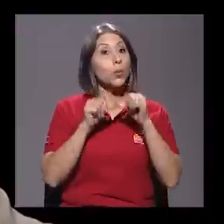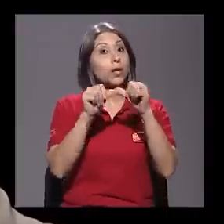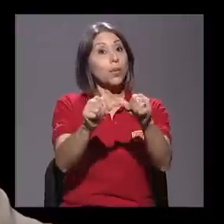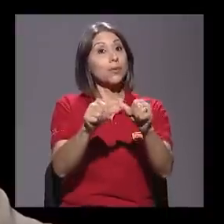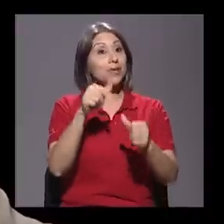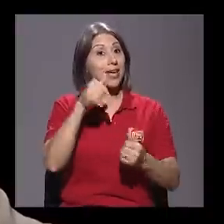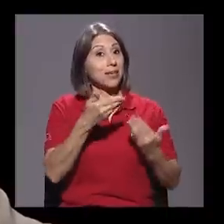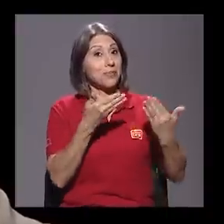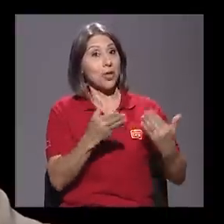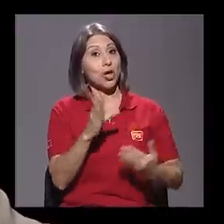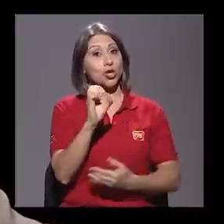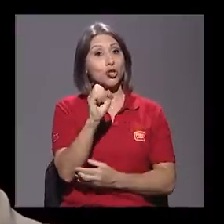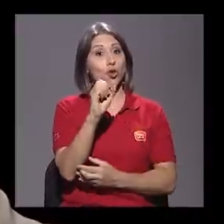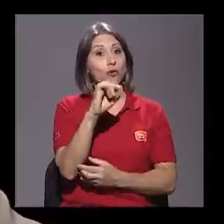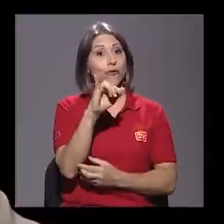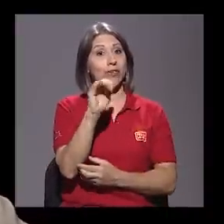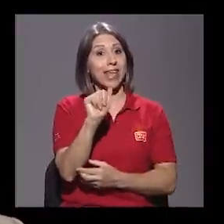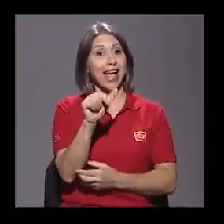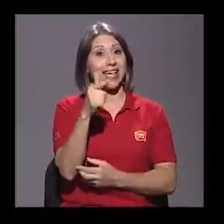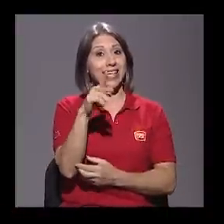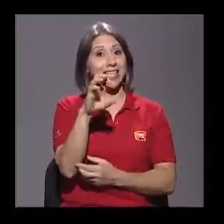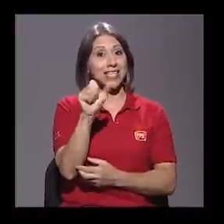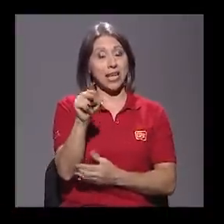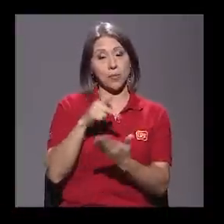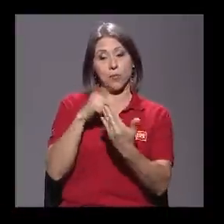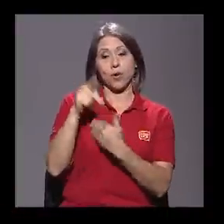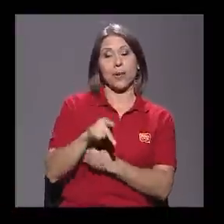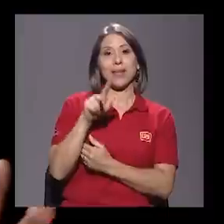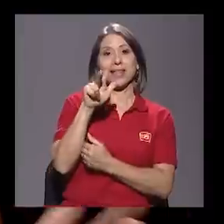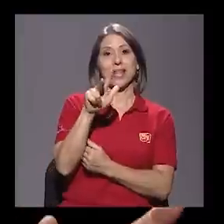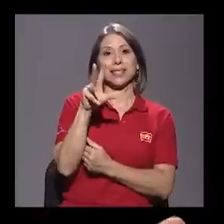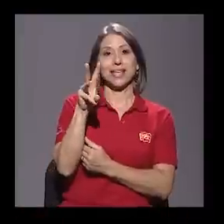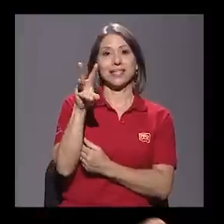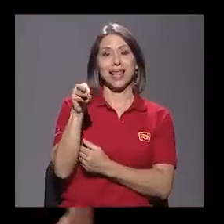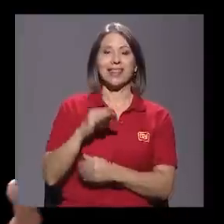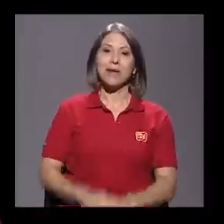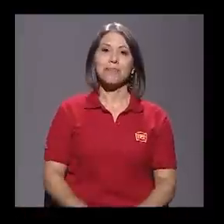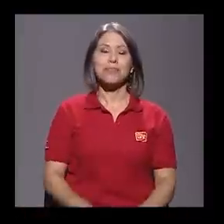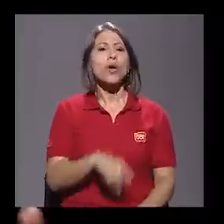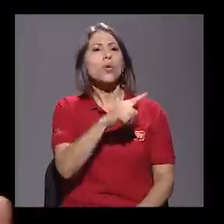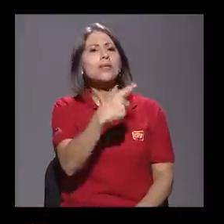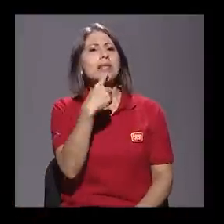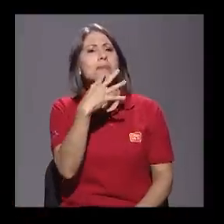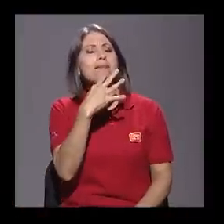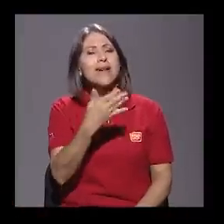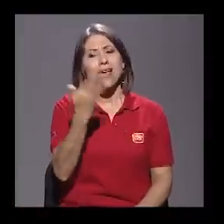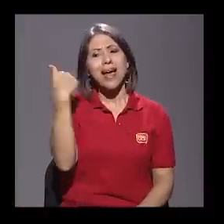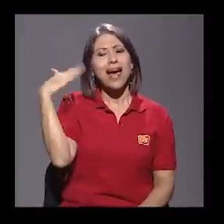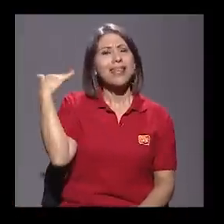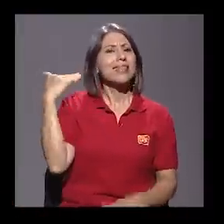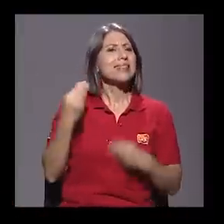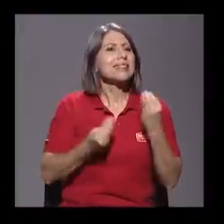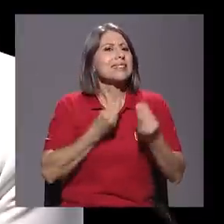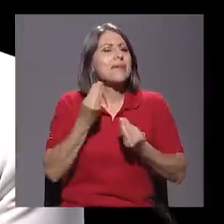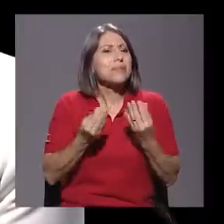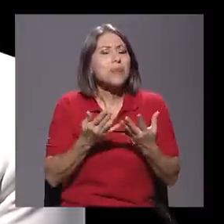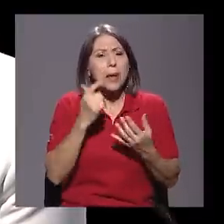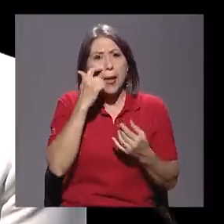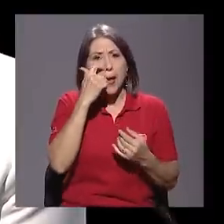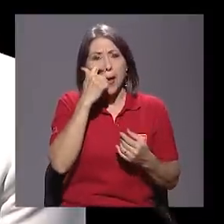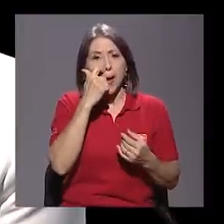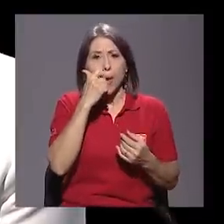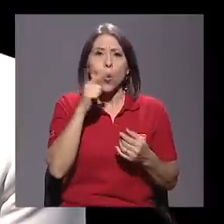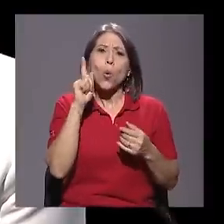Regresamos, estamos con Sofía Guillén en 360. Sofía, usted me hablaba en el primer bloque de una élite, ¿verdad?